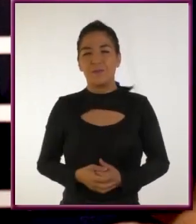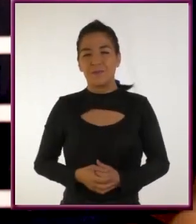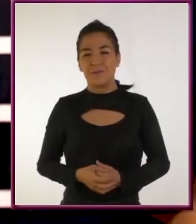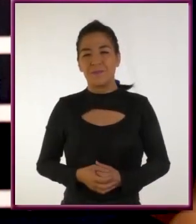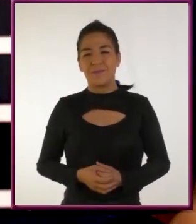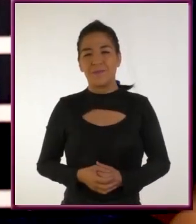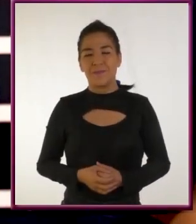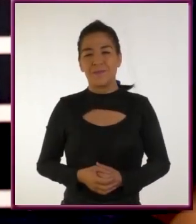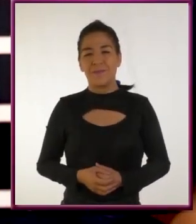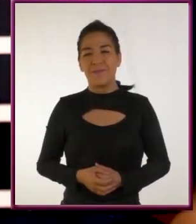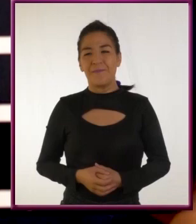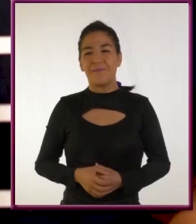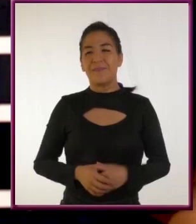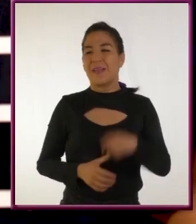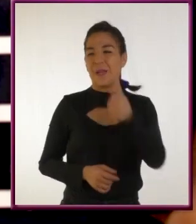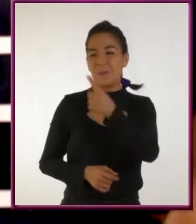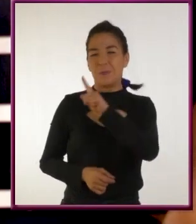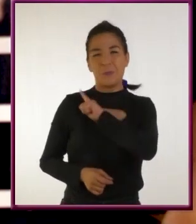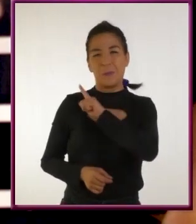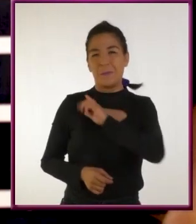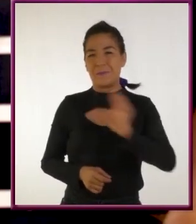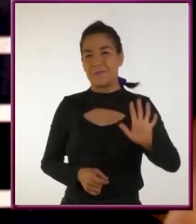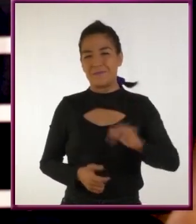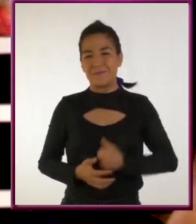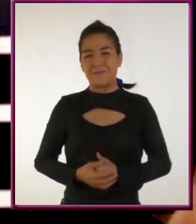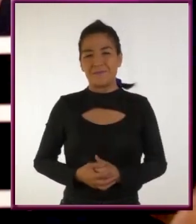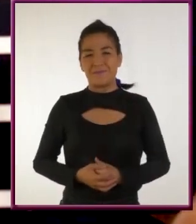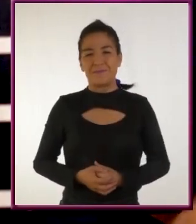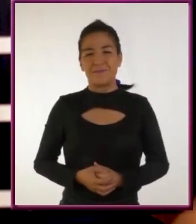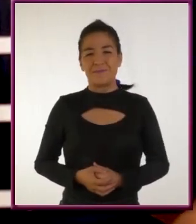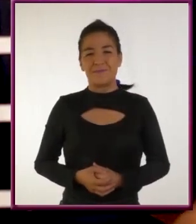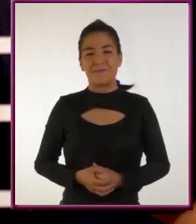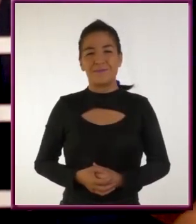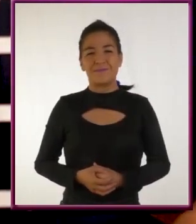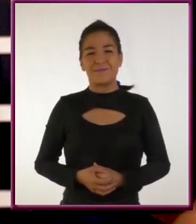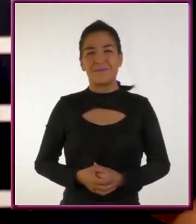5. y... Uno solito.